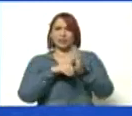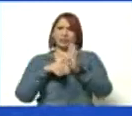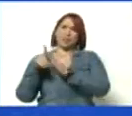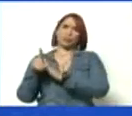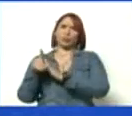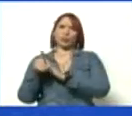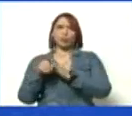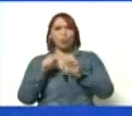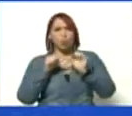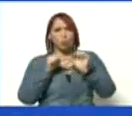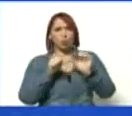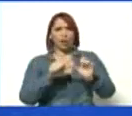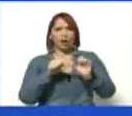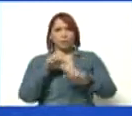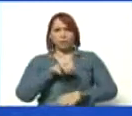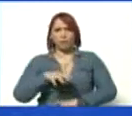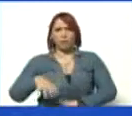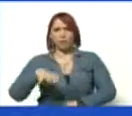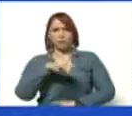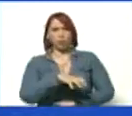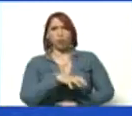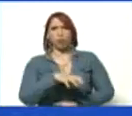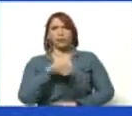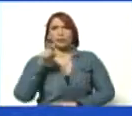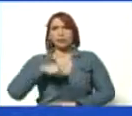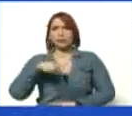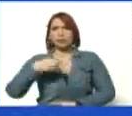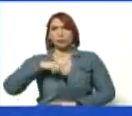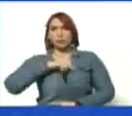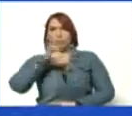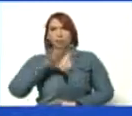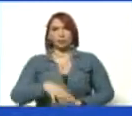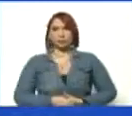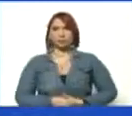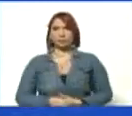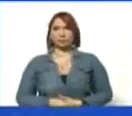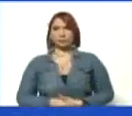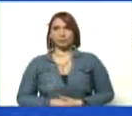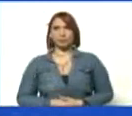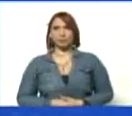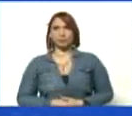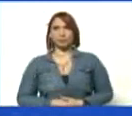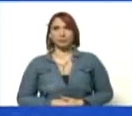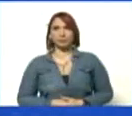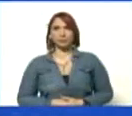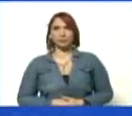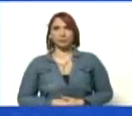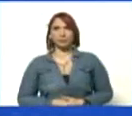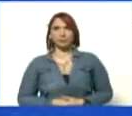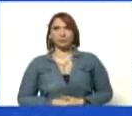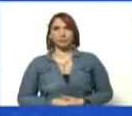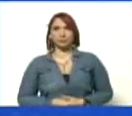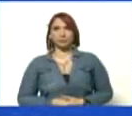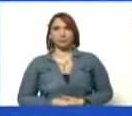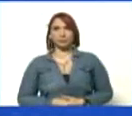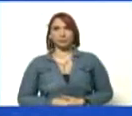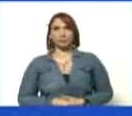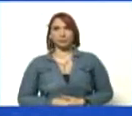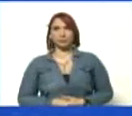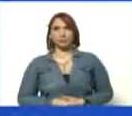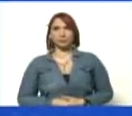regional, nacional que necesita nuestra patria. Vamos a darle la palabra a nuestra... Bueno, así es.